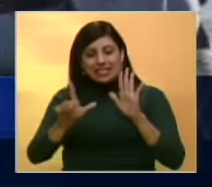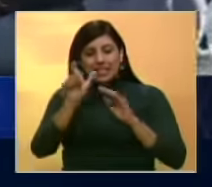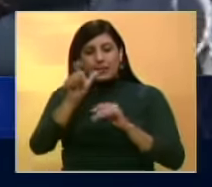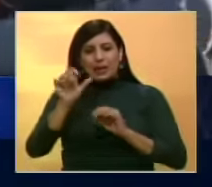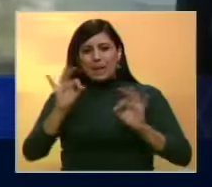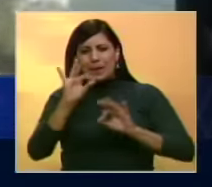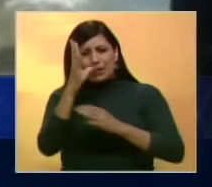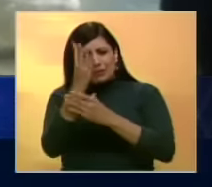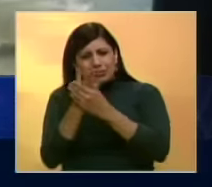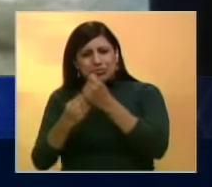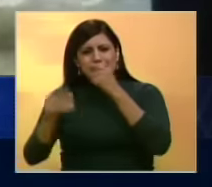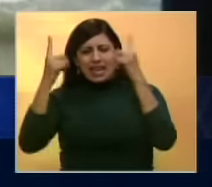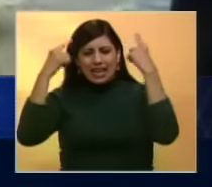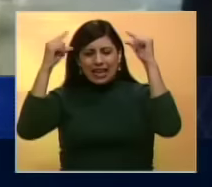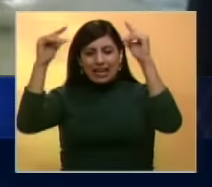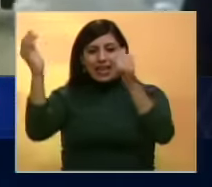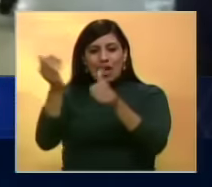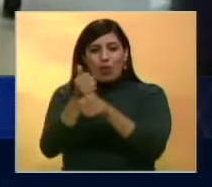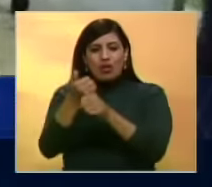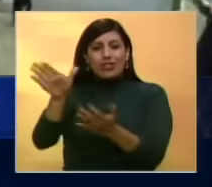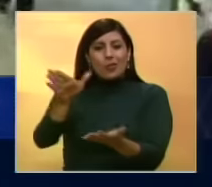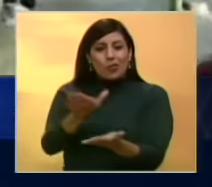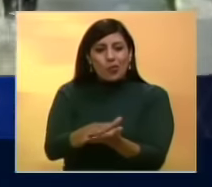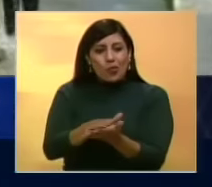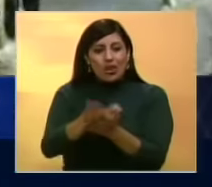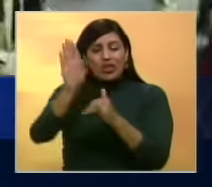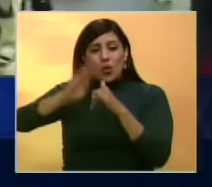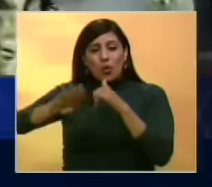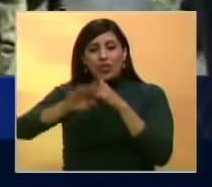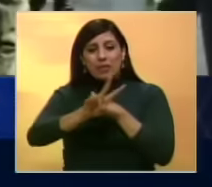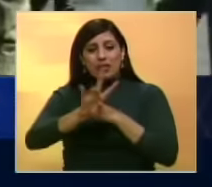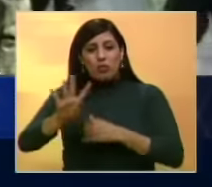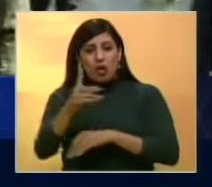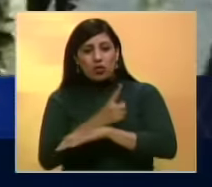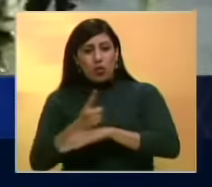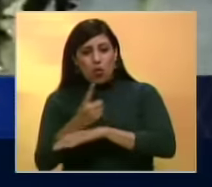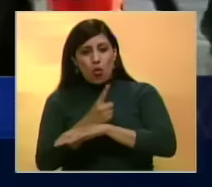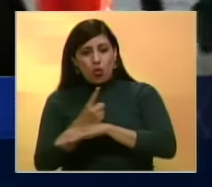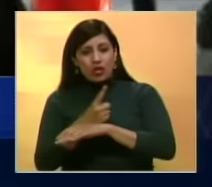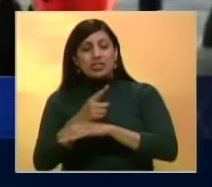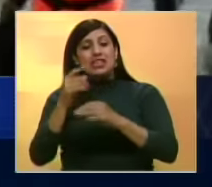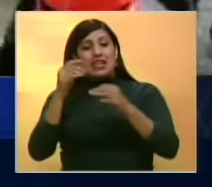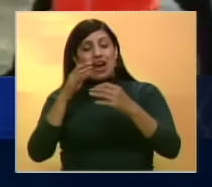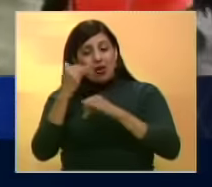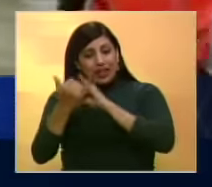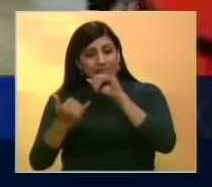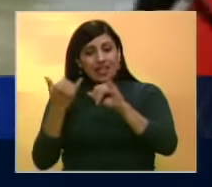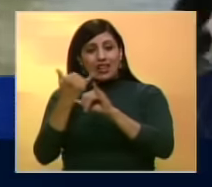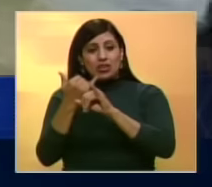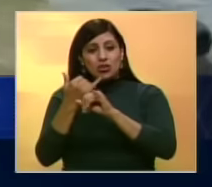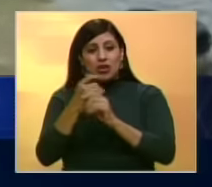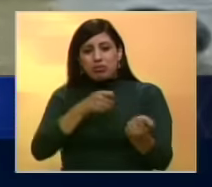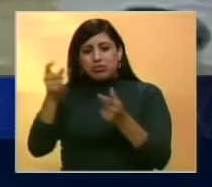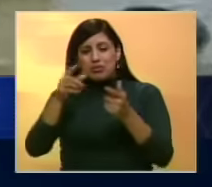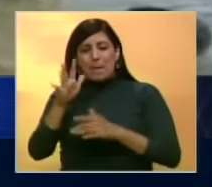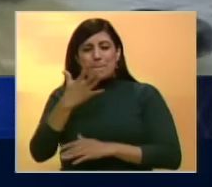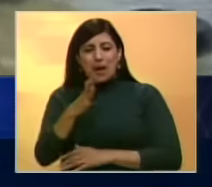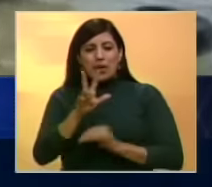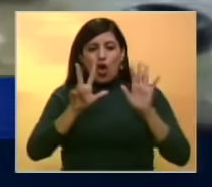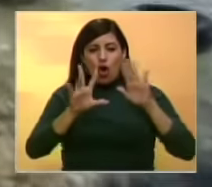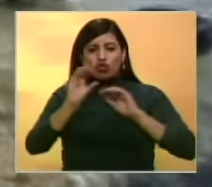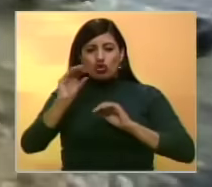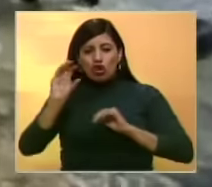intentaban arribar a Grecia fueron encontrados muertos en las últimas 24 según la organización internacional de migración al menos